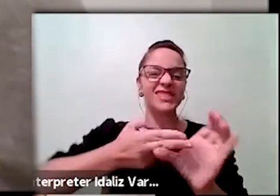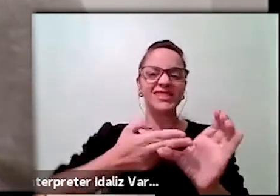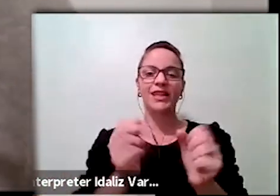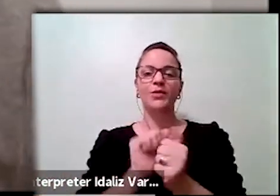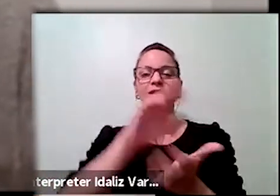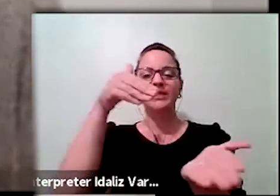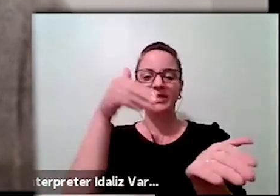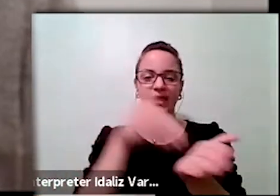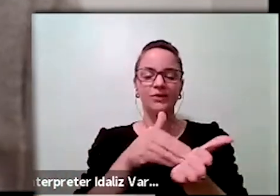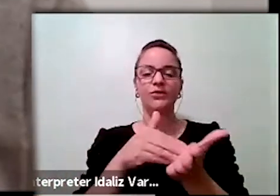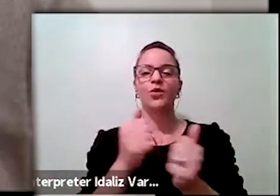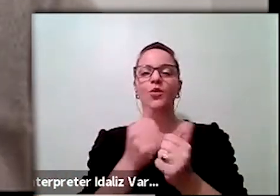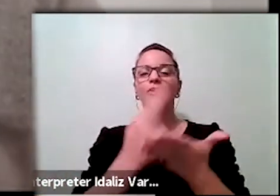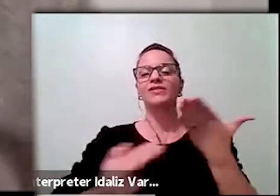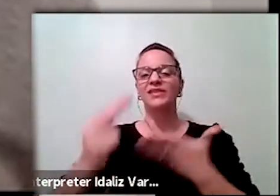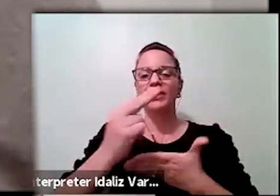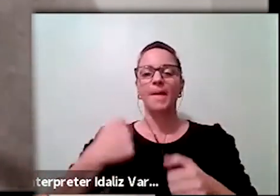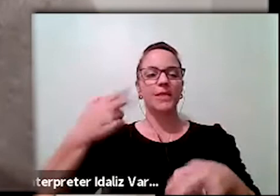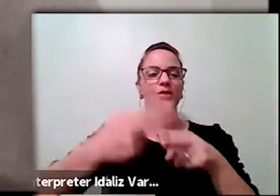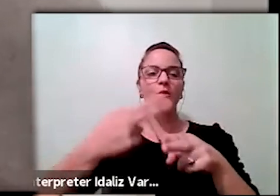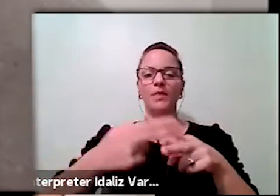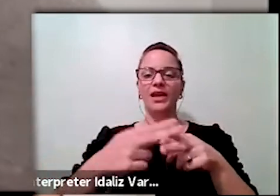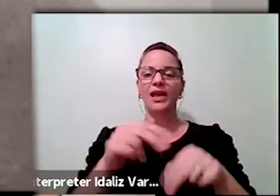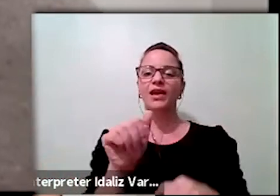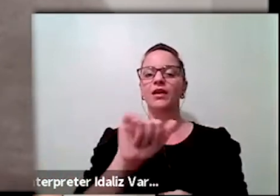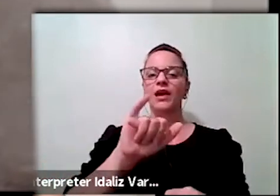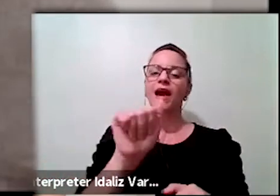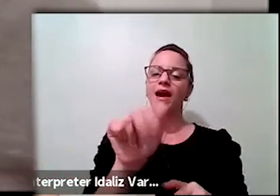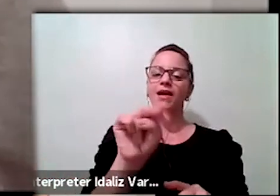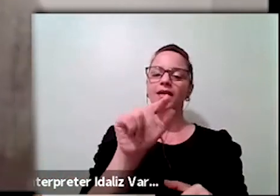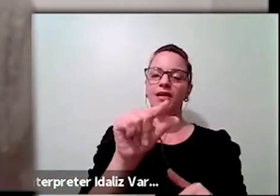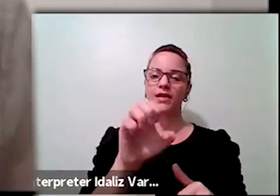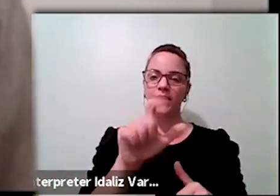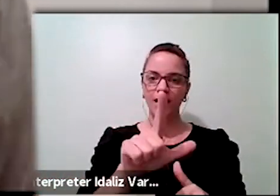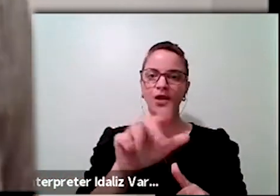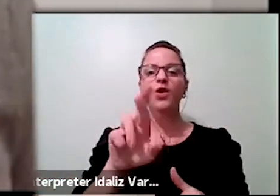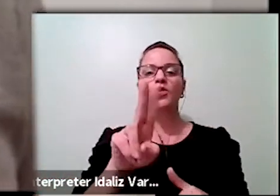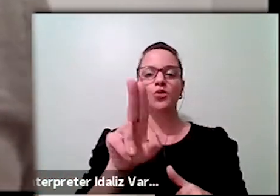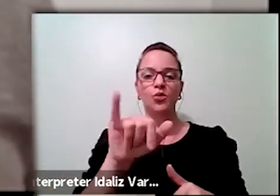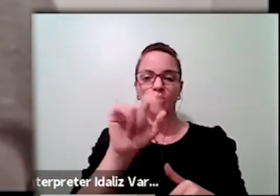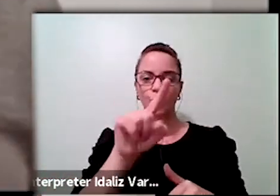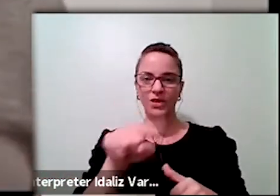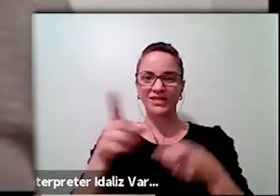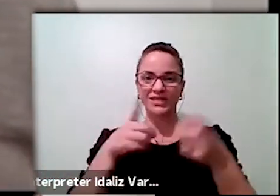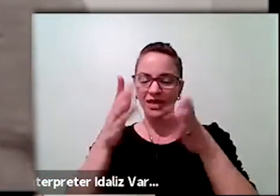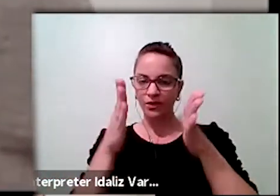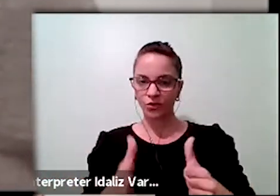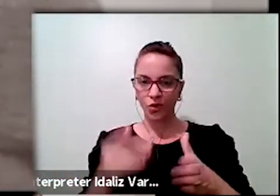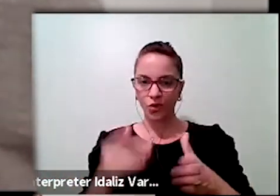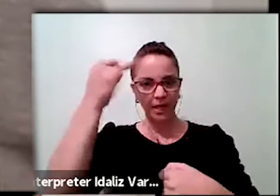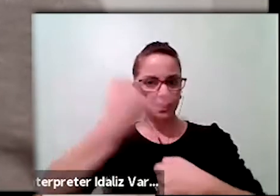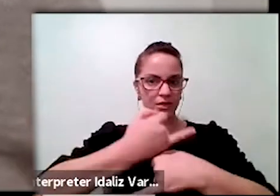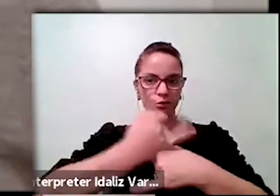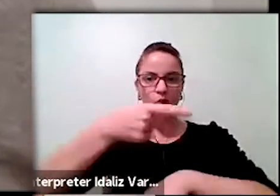de Estudios Puertorriqueños. Mi nombre es Ángel Antonio Ruiz, soy el director asociado de Arte y Cultura para el Centro de Estudios